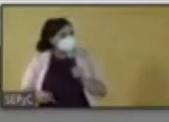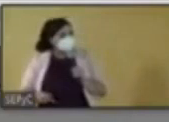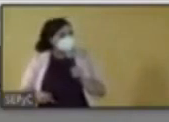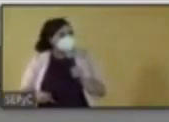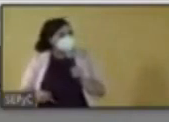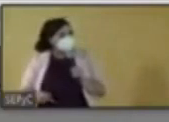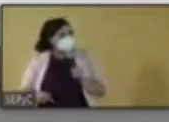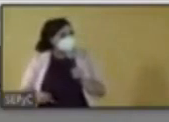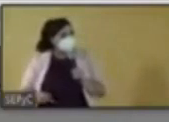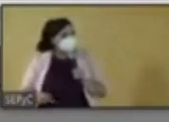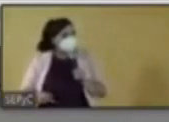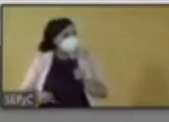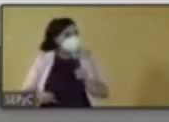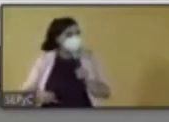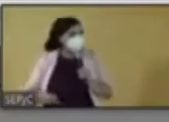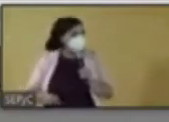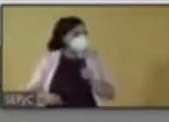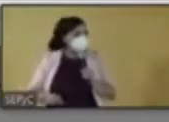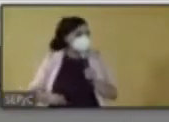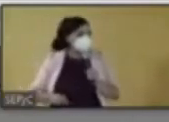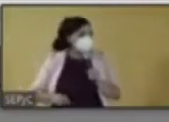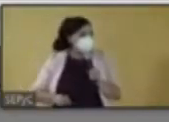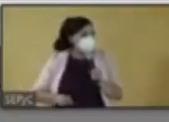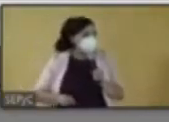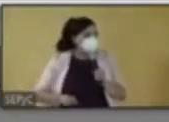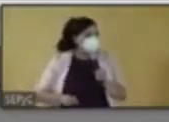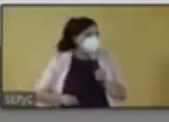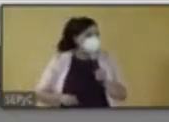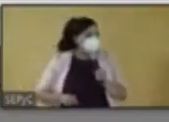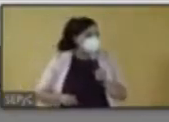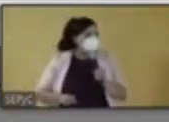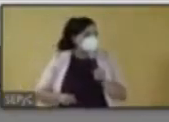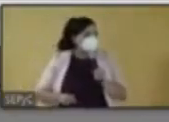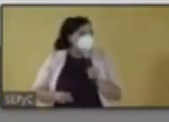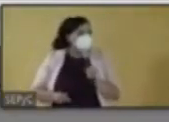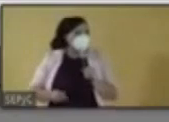Así como el área a la cual se encontraba adscrita. Si se dan cuenta, los datos